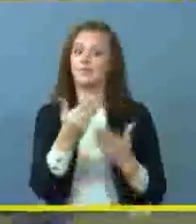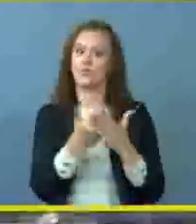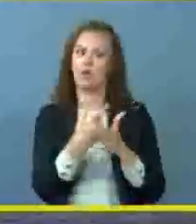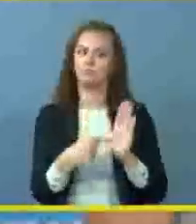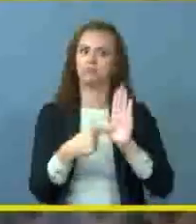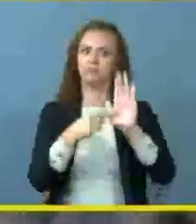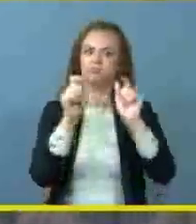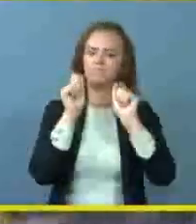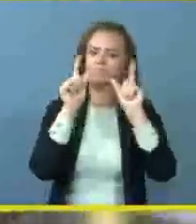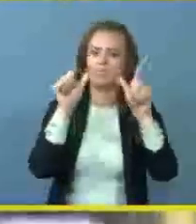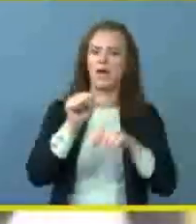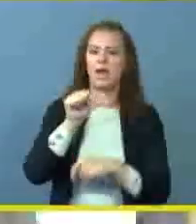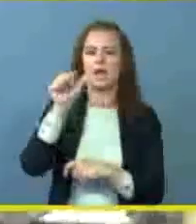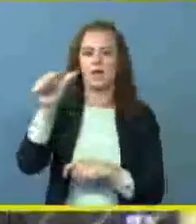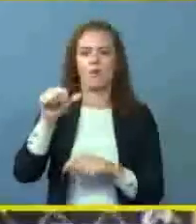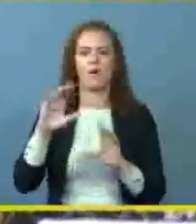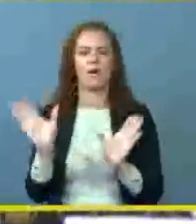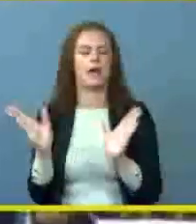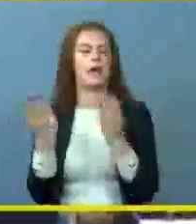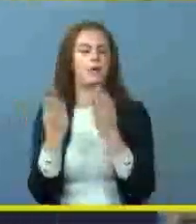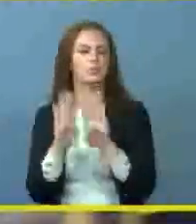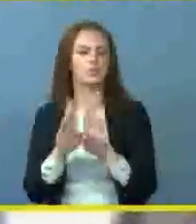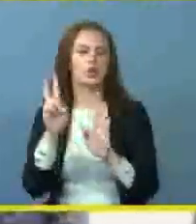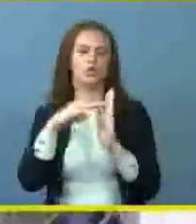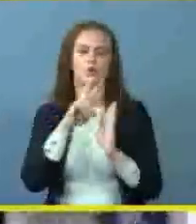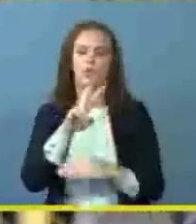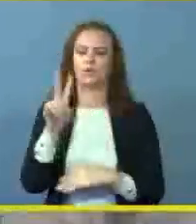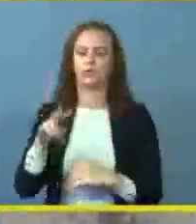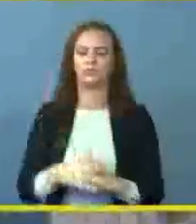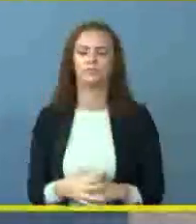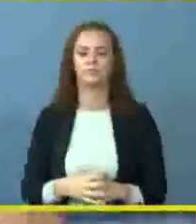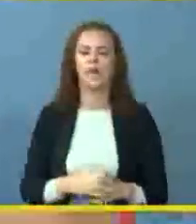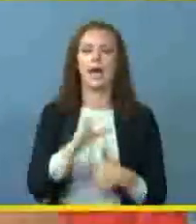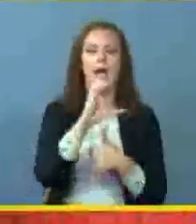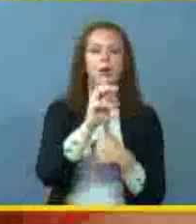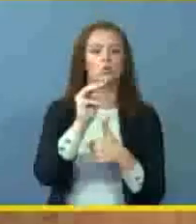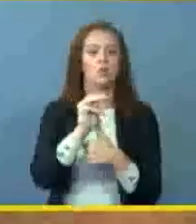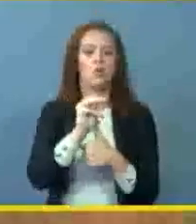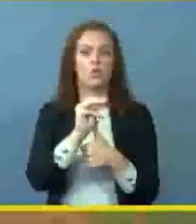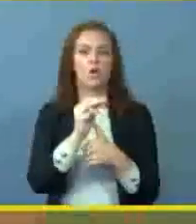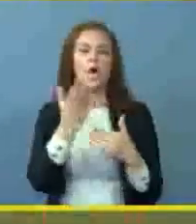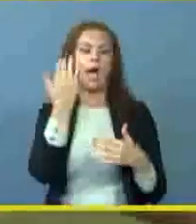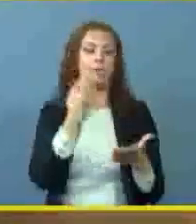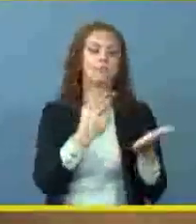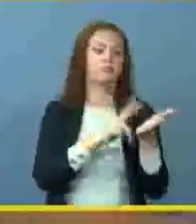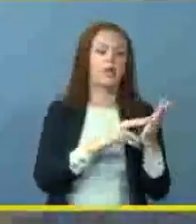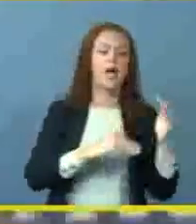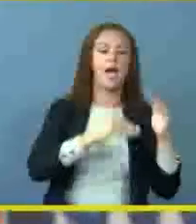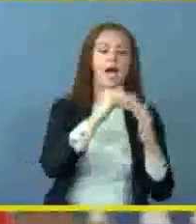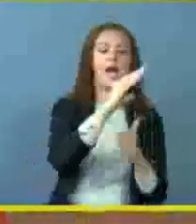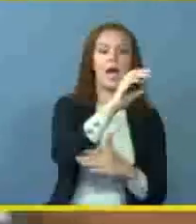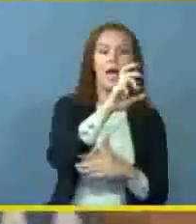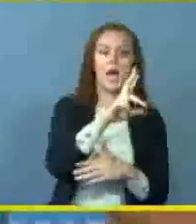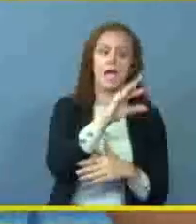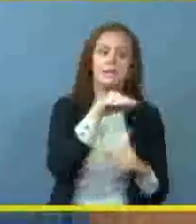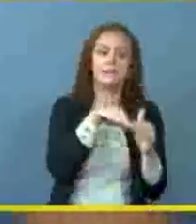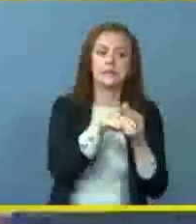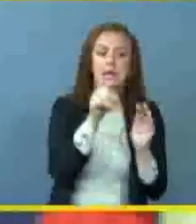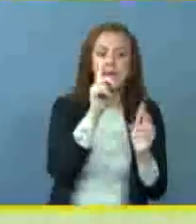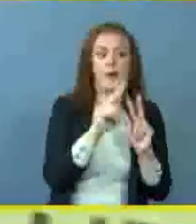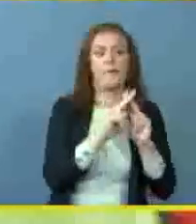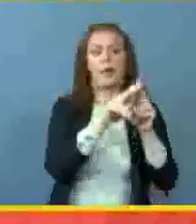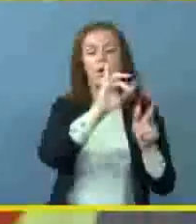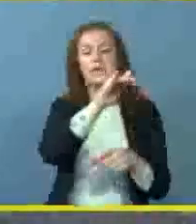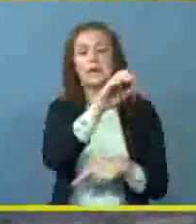Revelaciones de Liga Deportiva Alajuelense en el Clausura 2022. Carlos Mora pasó de ser inscrito con el alto rendimiento y estar cerca de ser